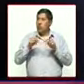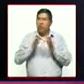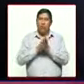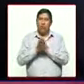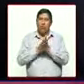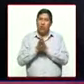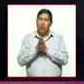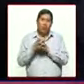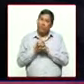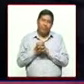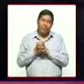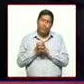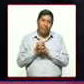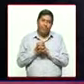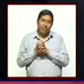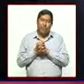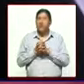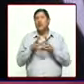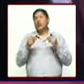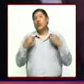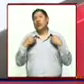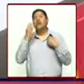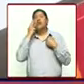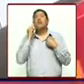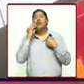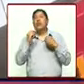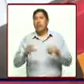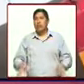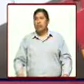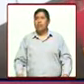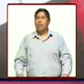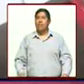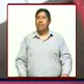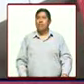animaría a hacerlo porque la verdad es que no tengo experiencia.